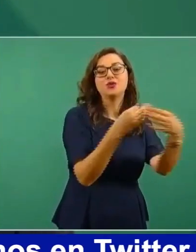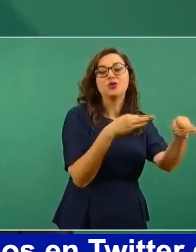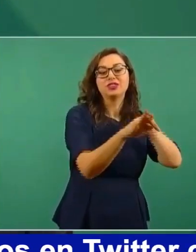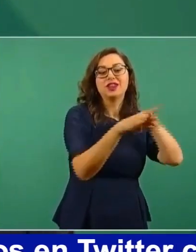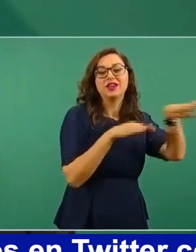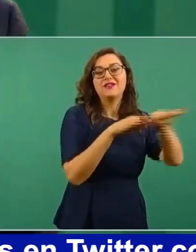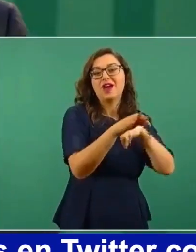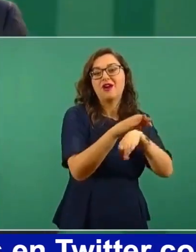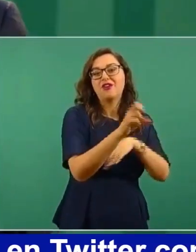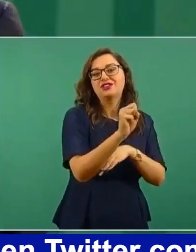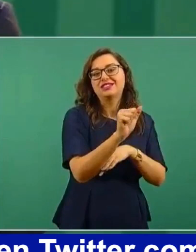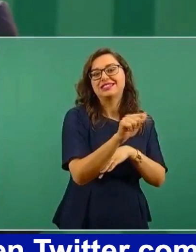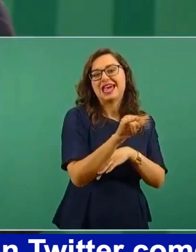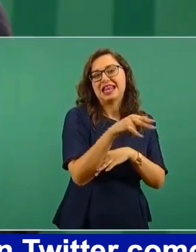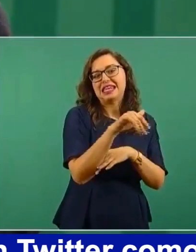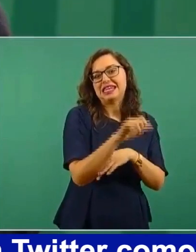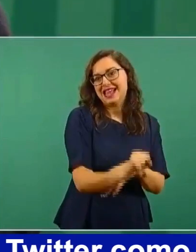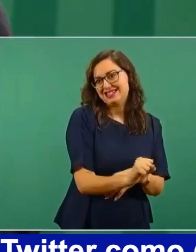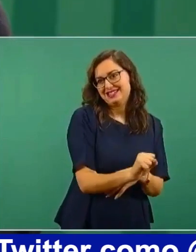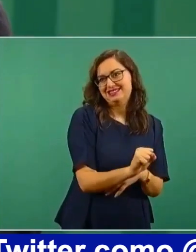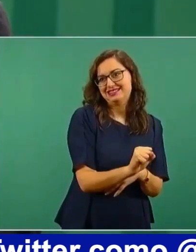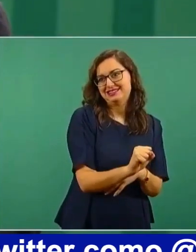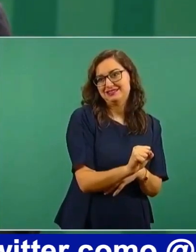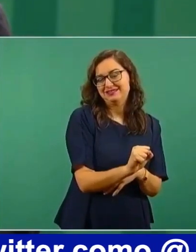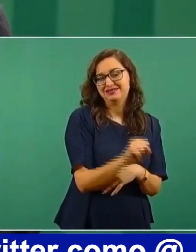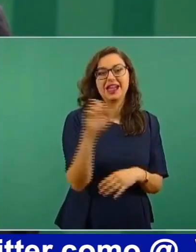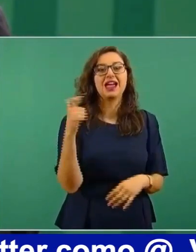en el sexenio de Salinas